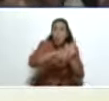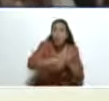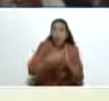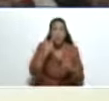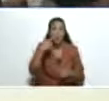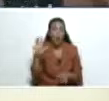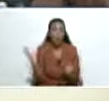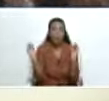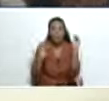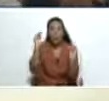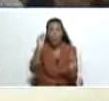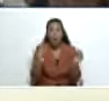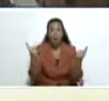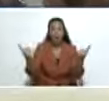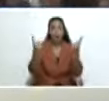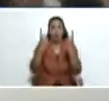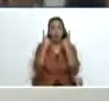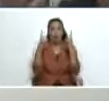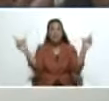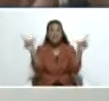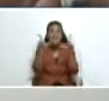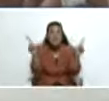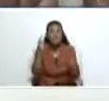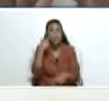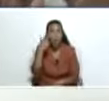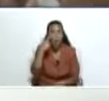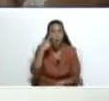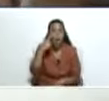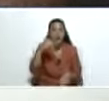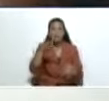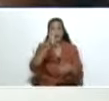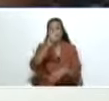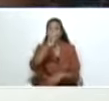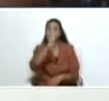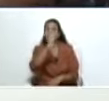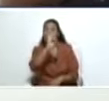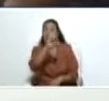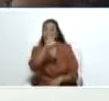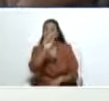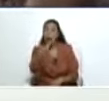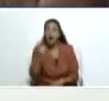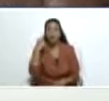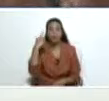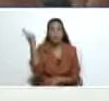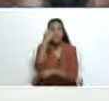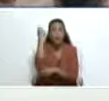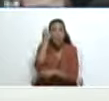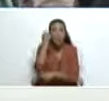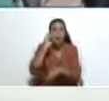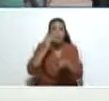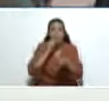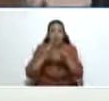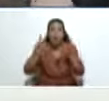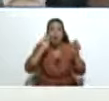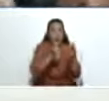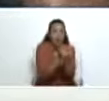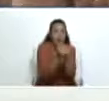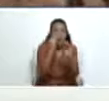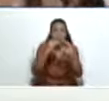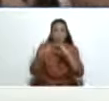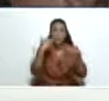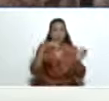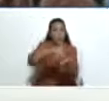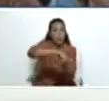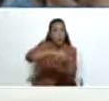que entre ellos, cuando me vieron en televisión, que yo estaba en Viruaca, comenzaron, está el presidente en Apure, está el presidente en Apure, está el presidente en Apure, por